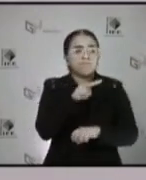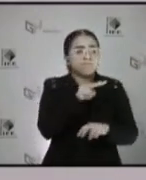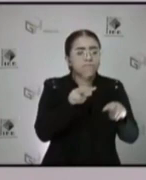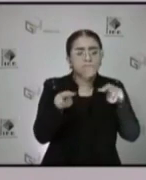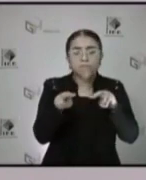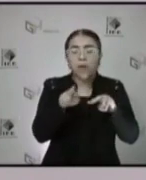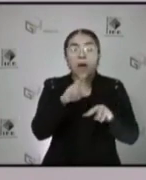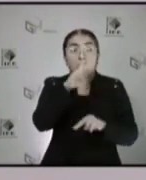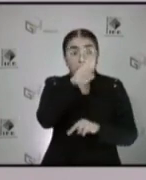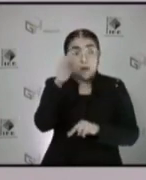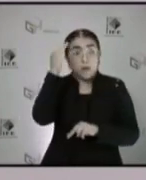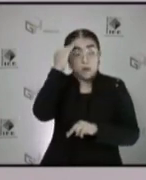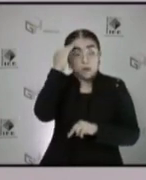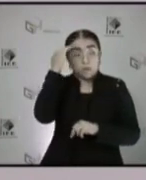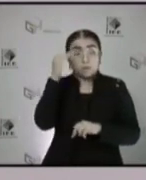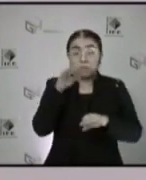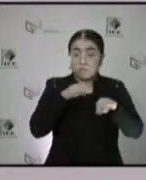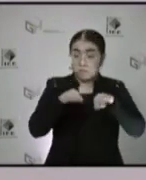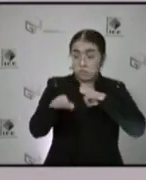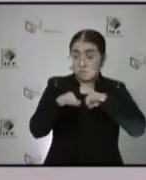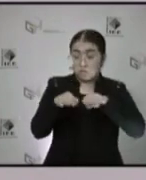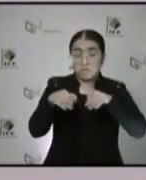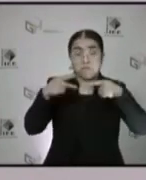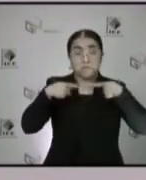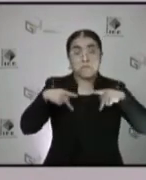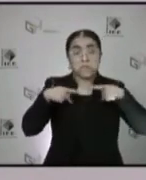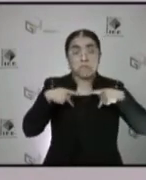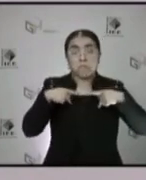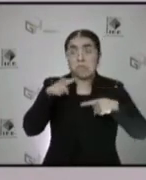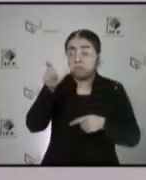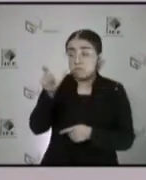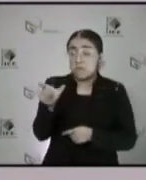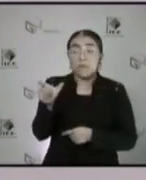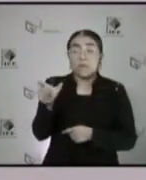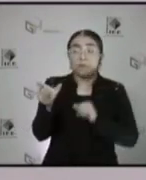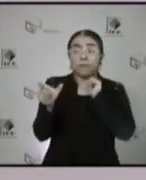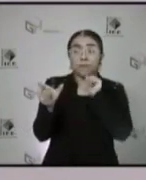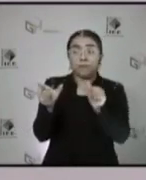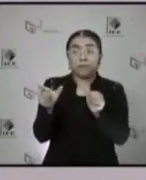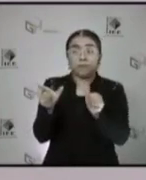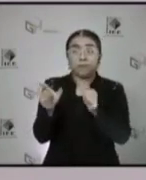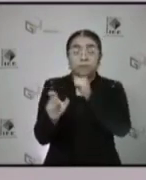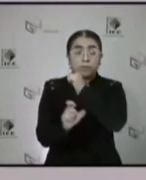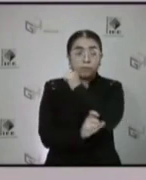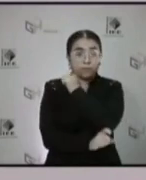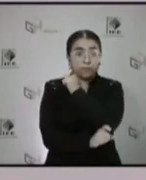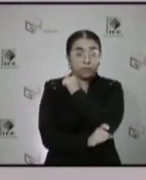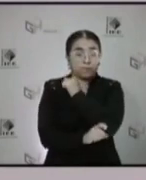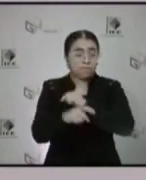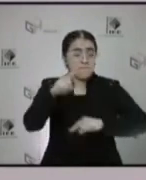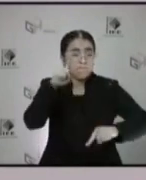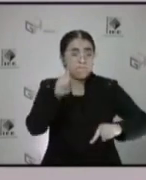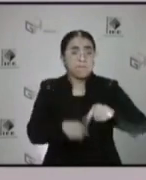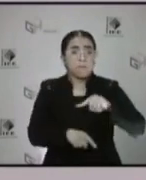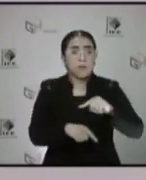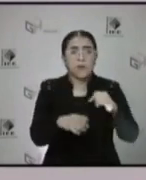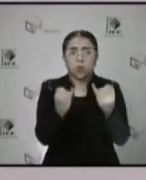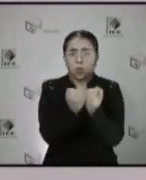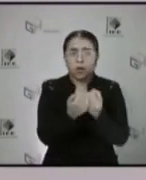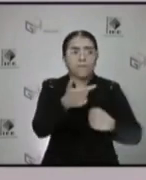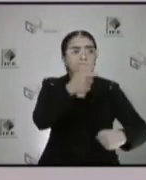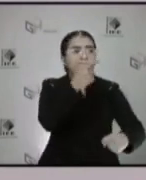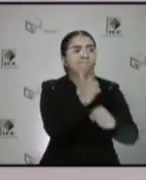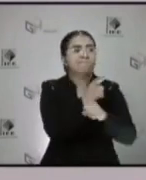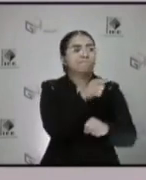en distintas secretarías cuando existe cero corrupción, pero también públicamente señalaré